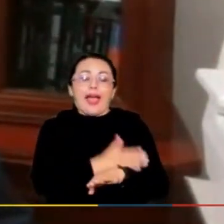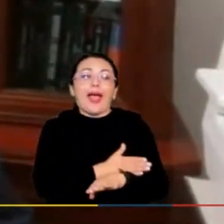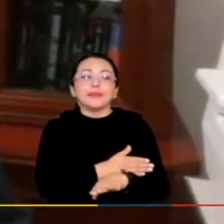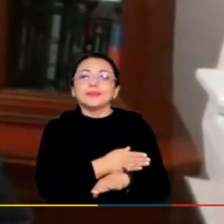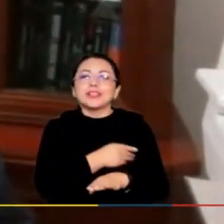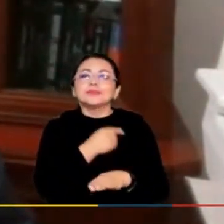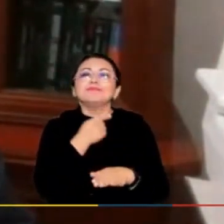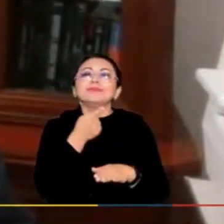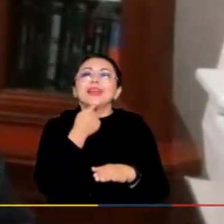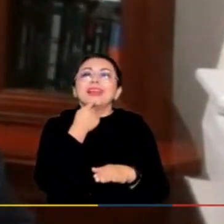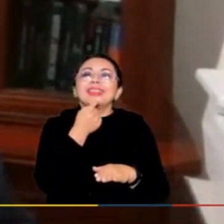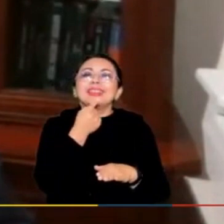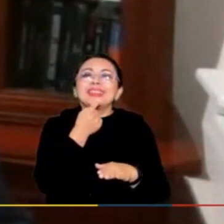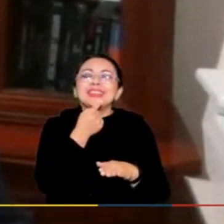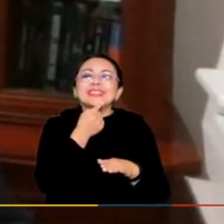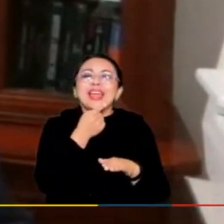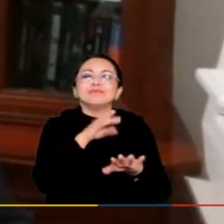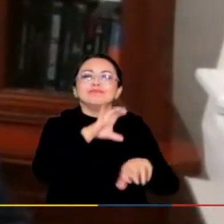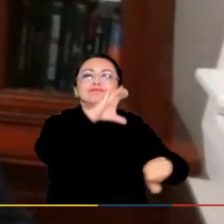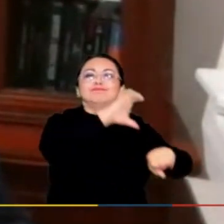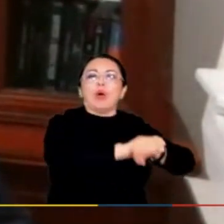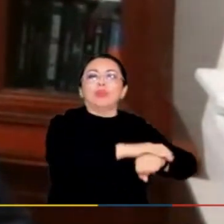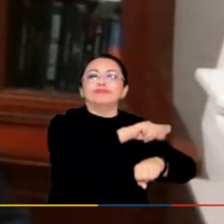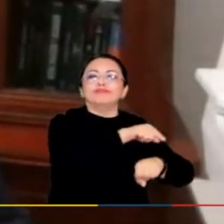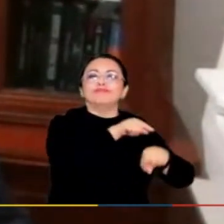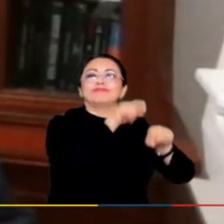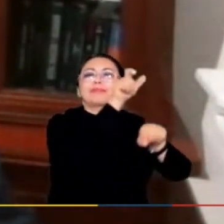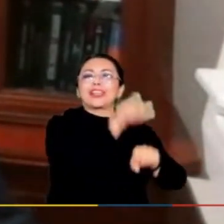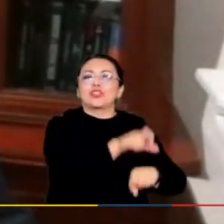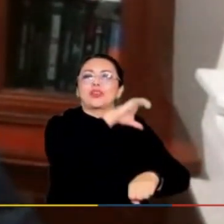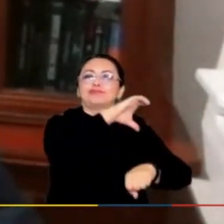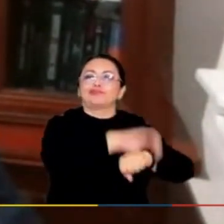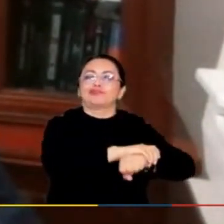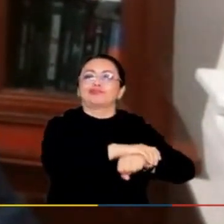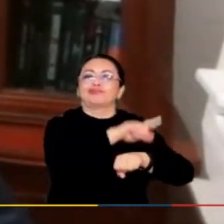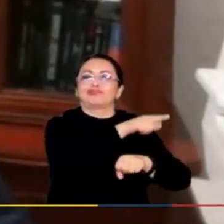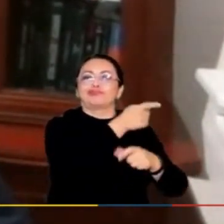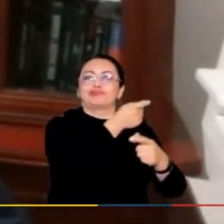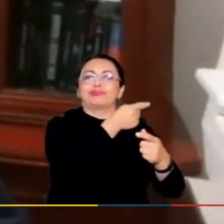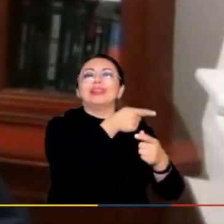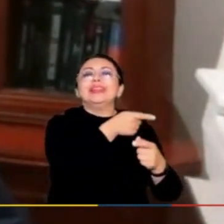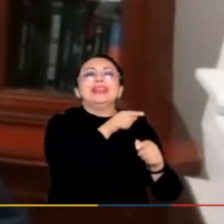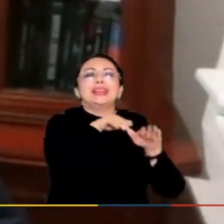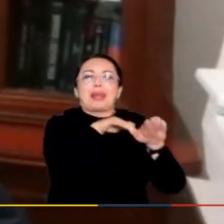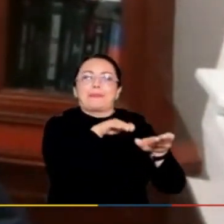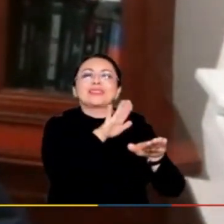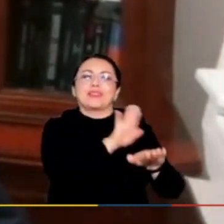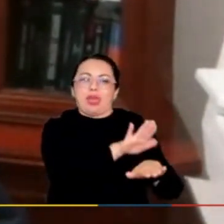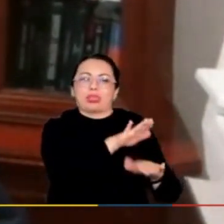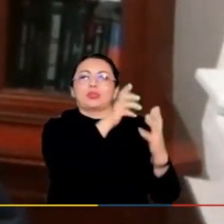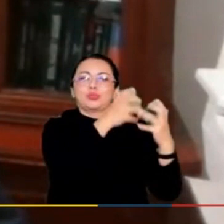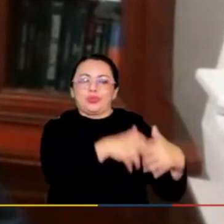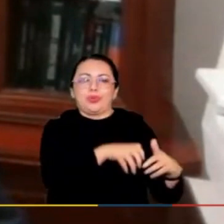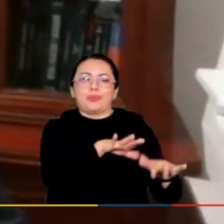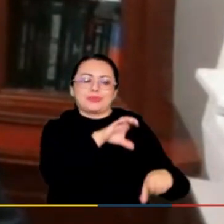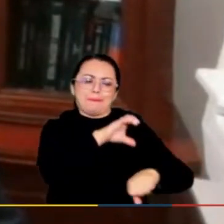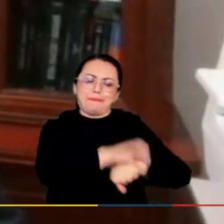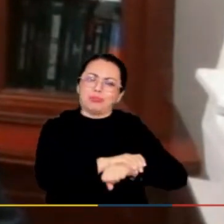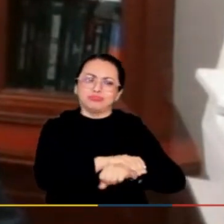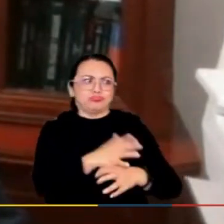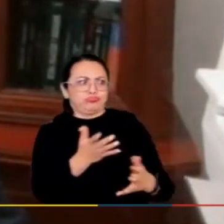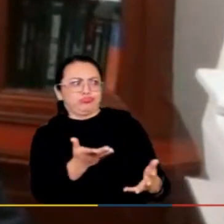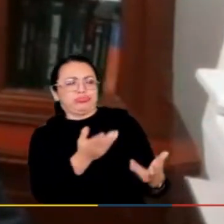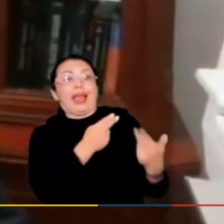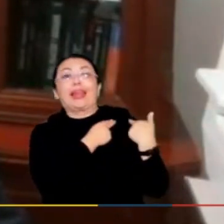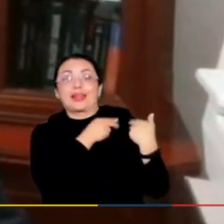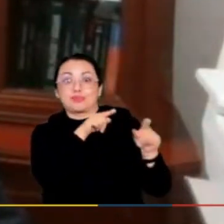es la captura del representante legal de la entidad, de la sociedad, como presunto